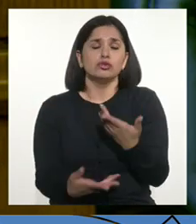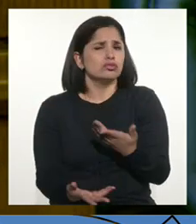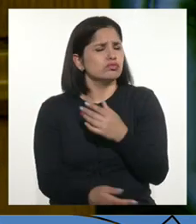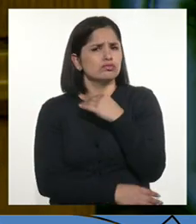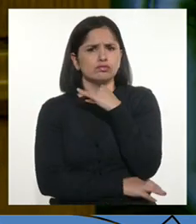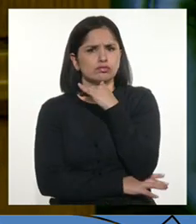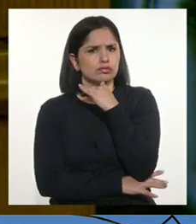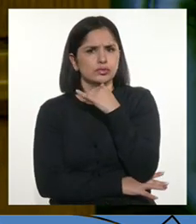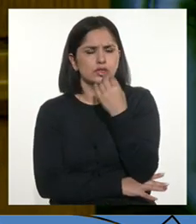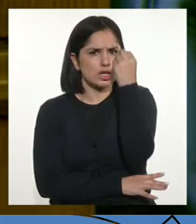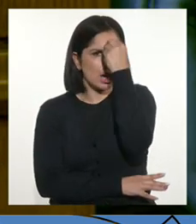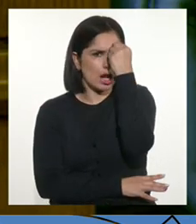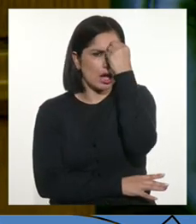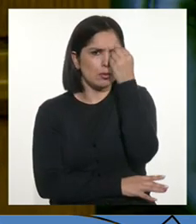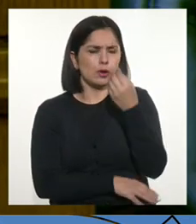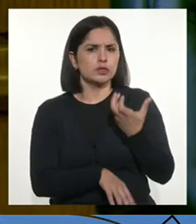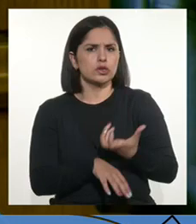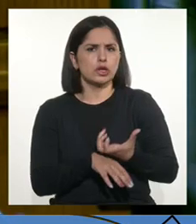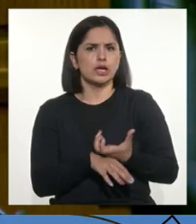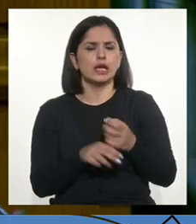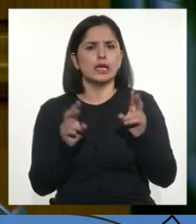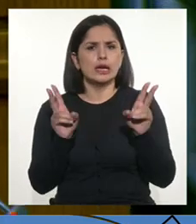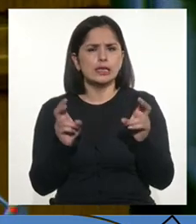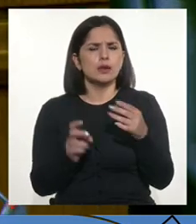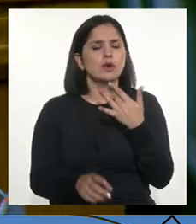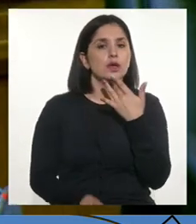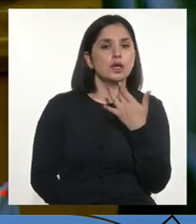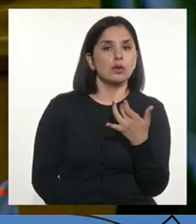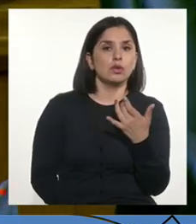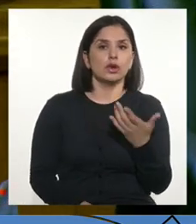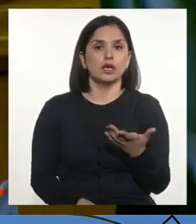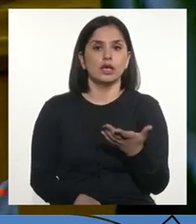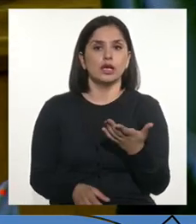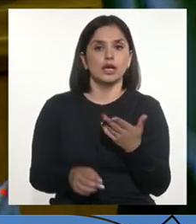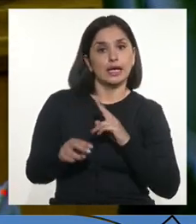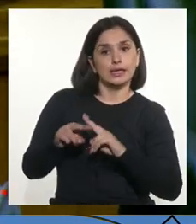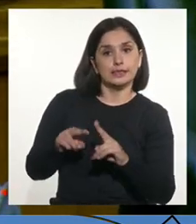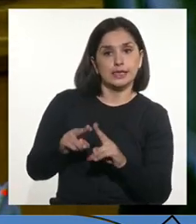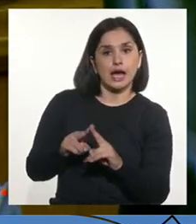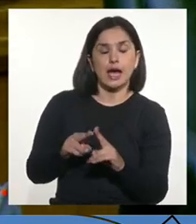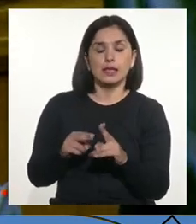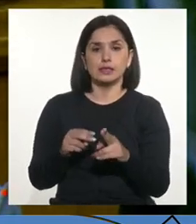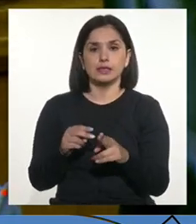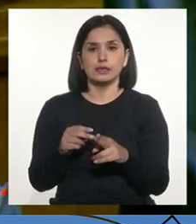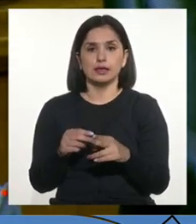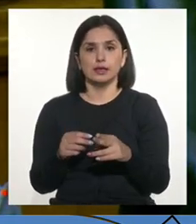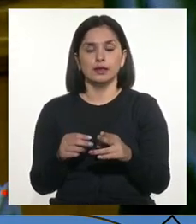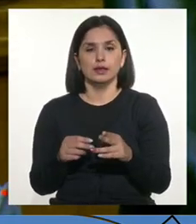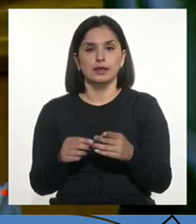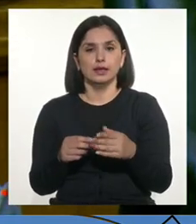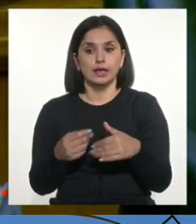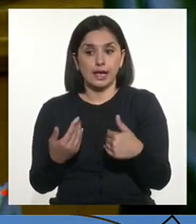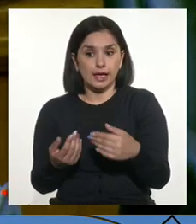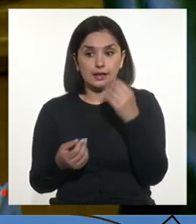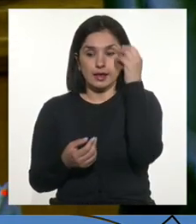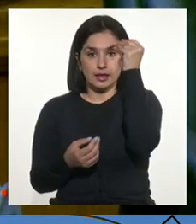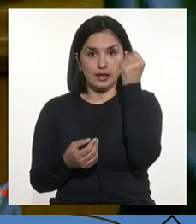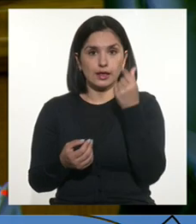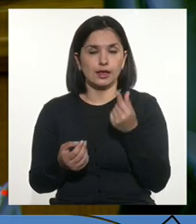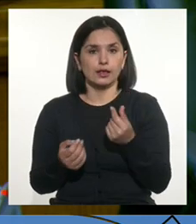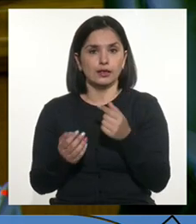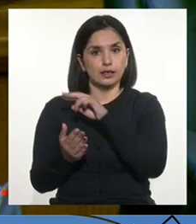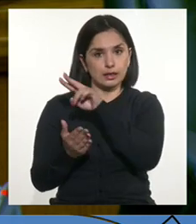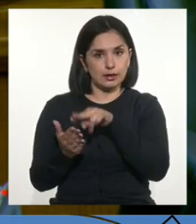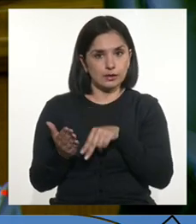es la preocupación que existe respecto a que porque se realice o se lleve a cabo esta idea